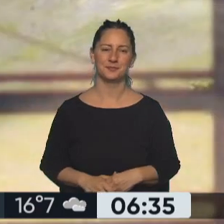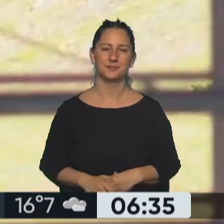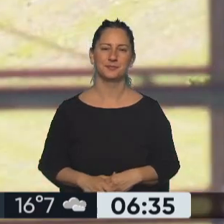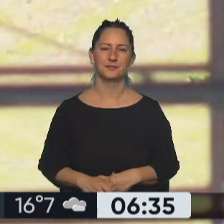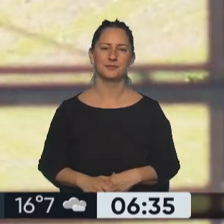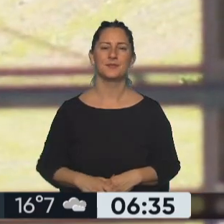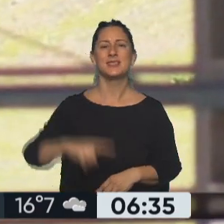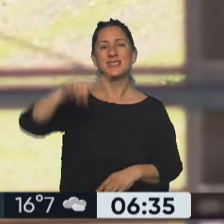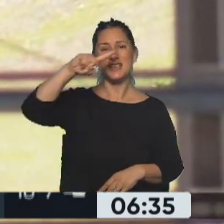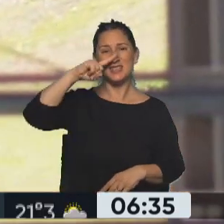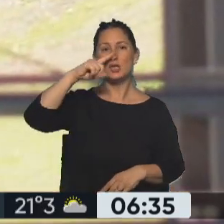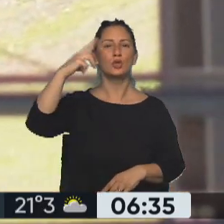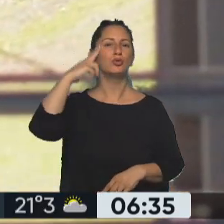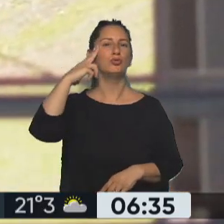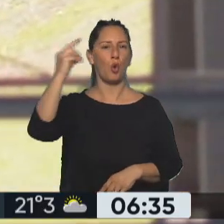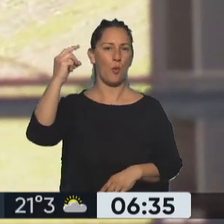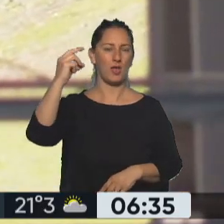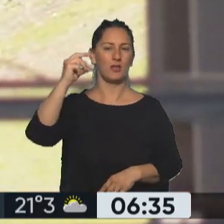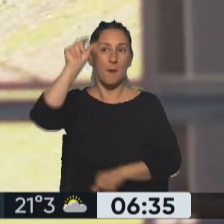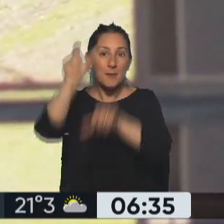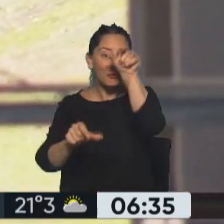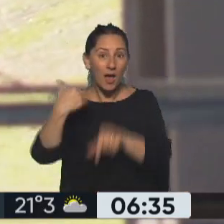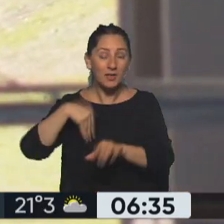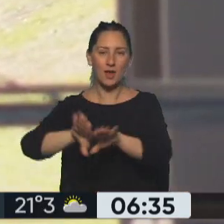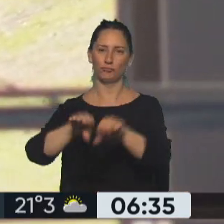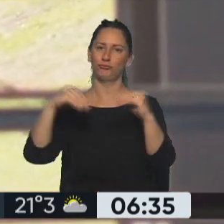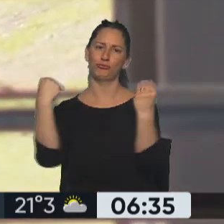Son 790 ya los argentinos que